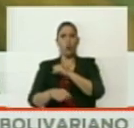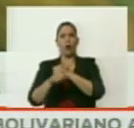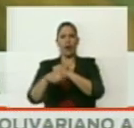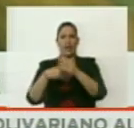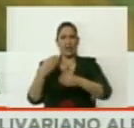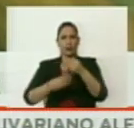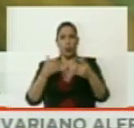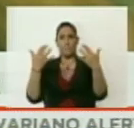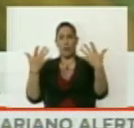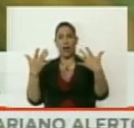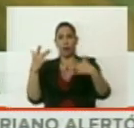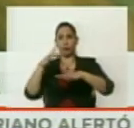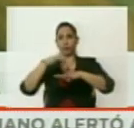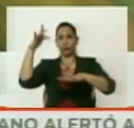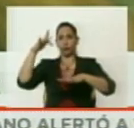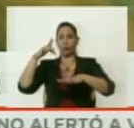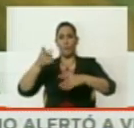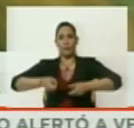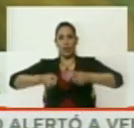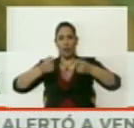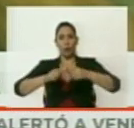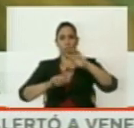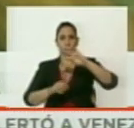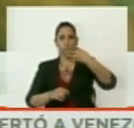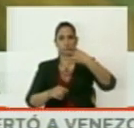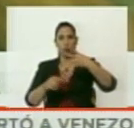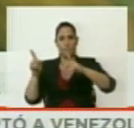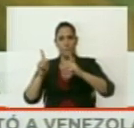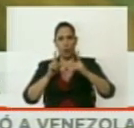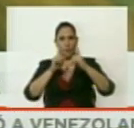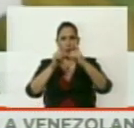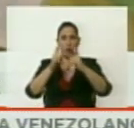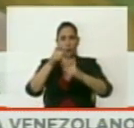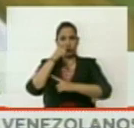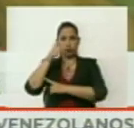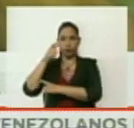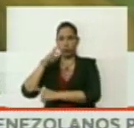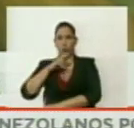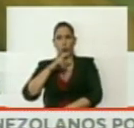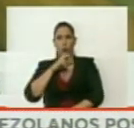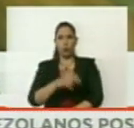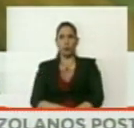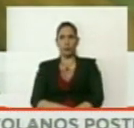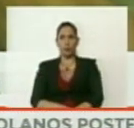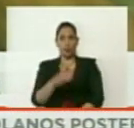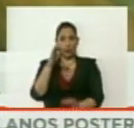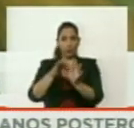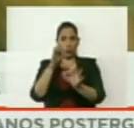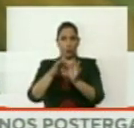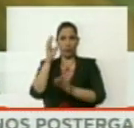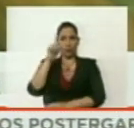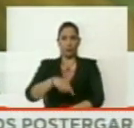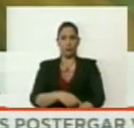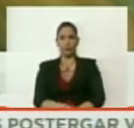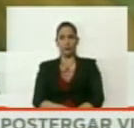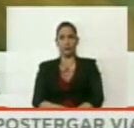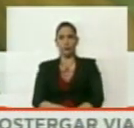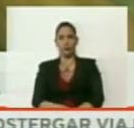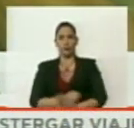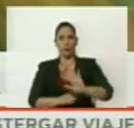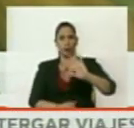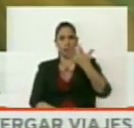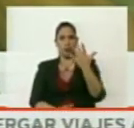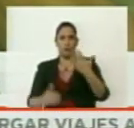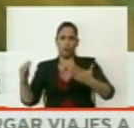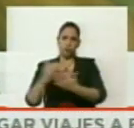mano invisible del mercado. 4. Persigue las operaciones con oro y criptomonedas. 5.